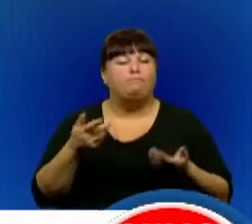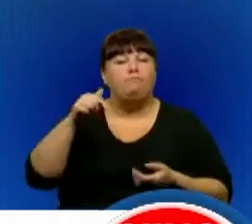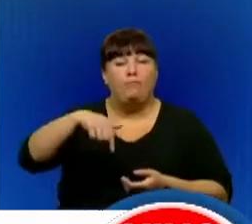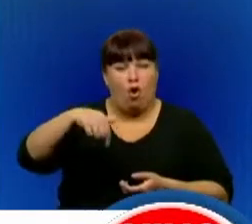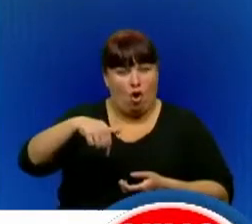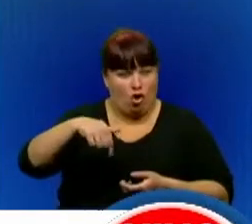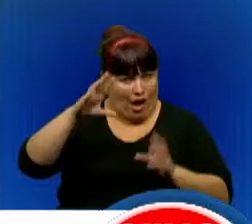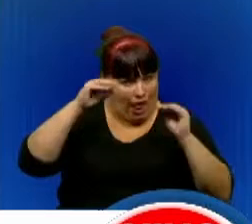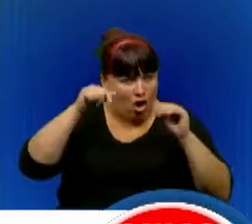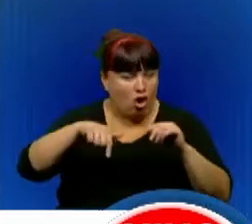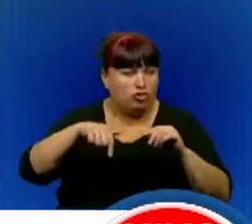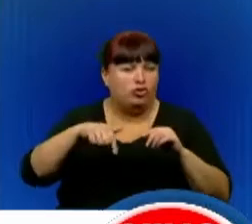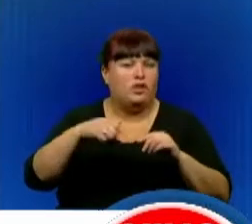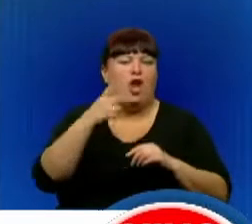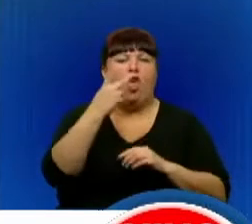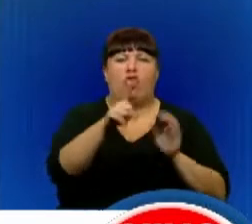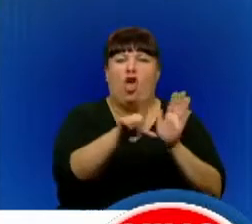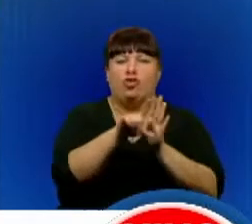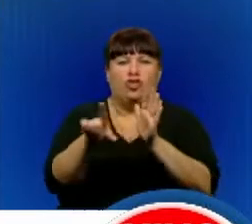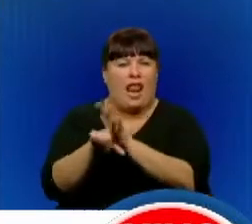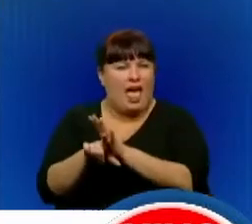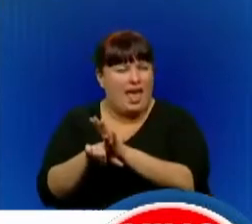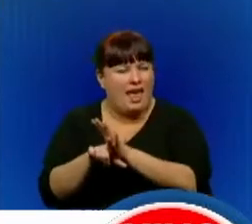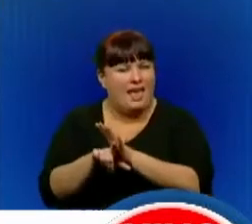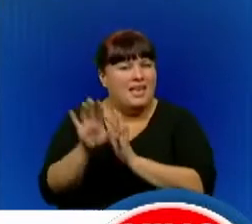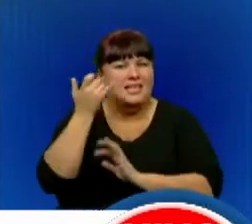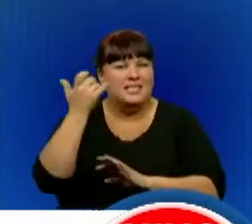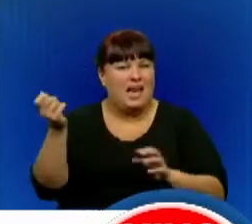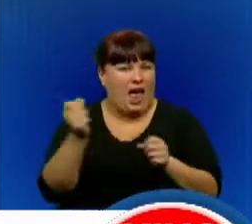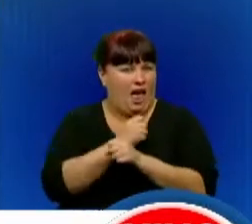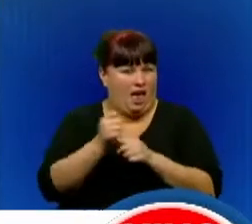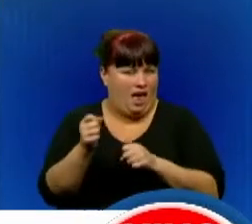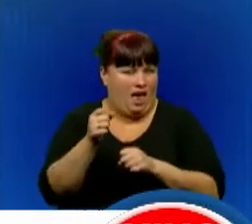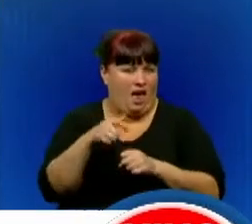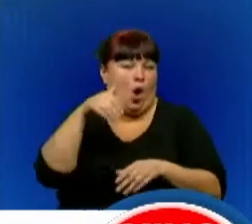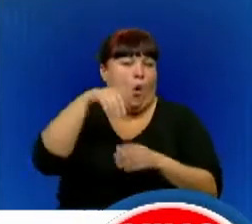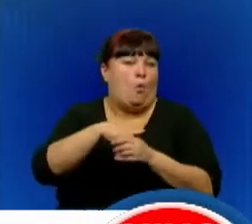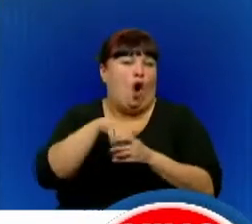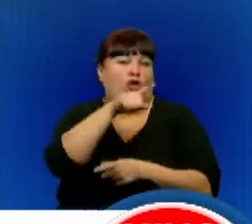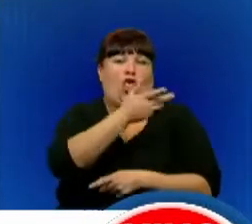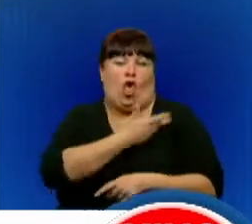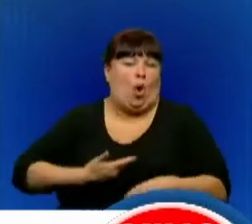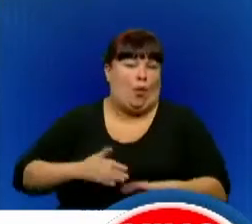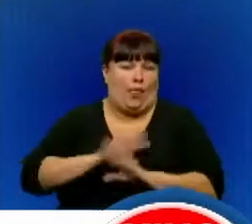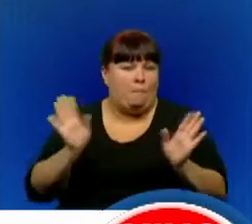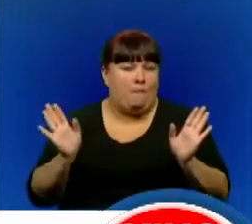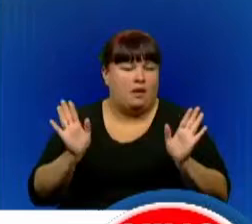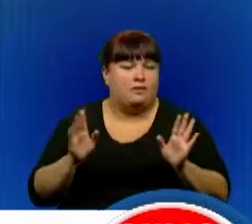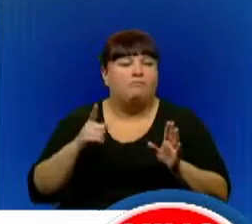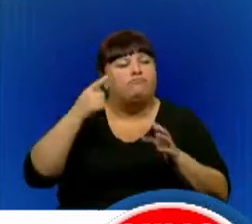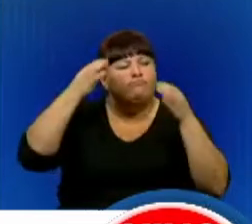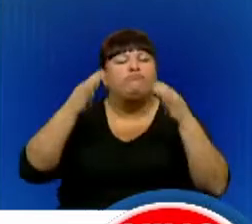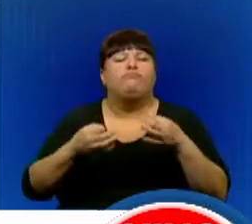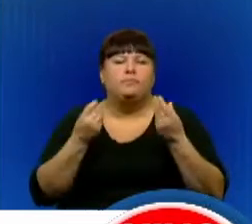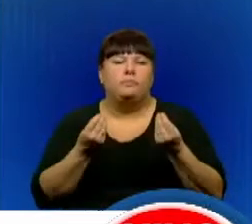esta noche, a través de las dos leyes que se sancionan con el voto del oficialismo, lo que se ha